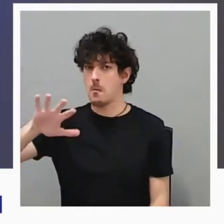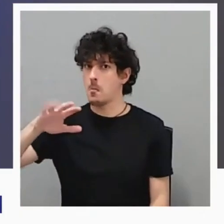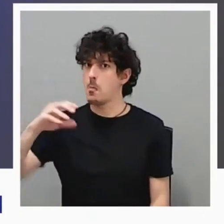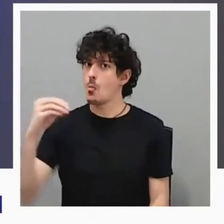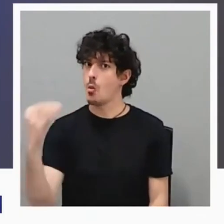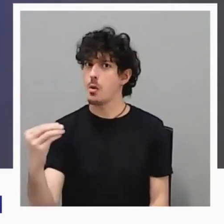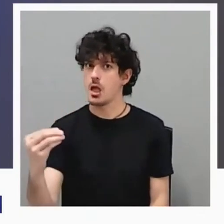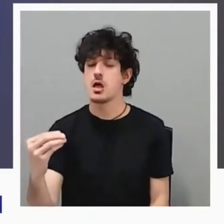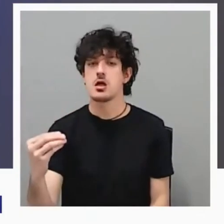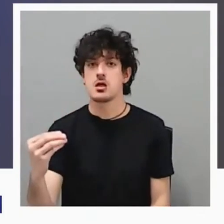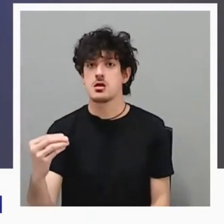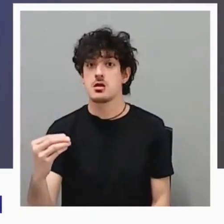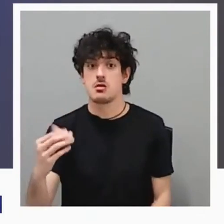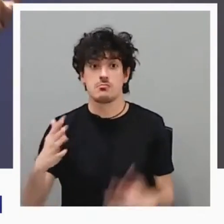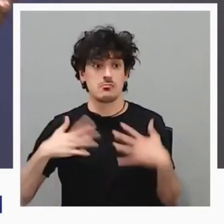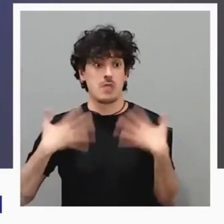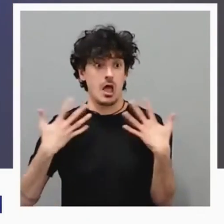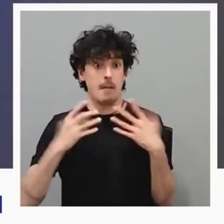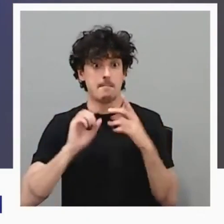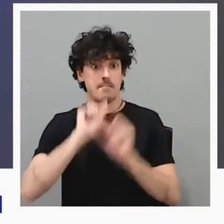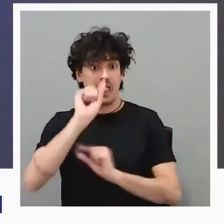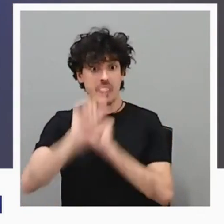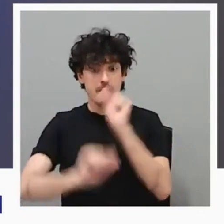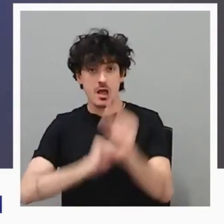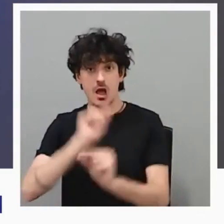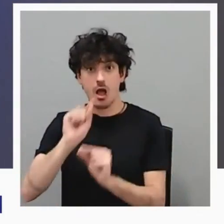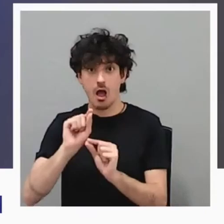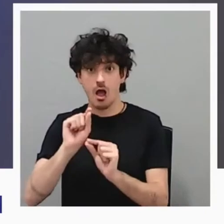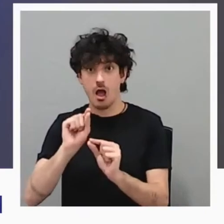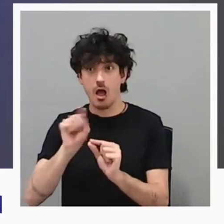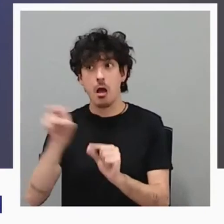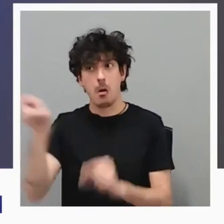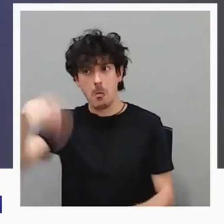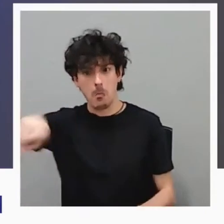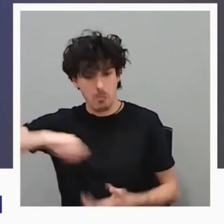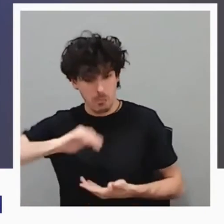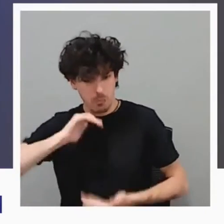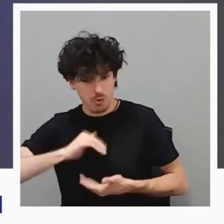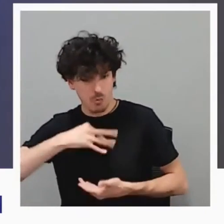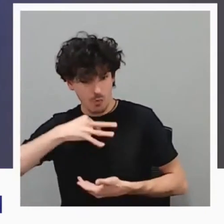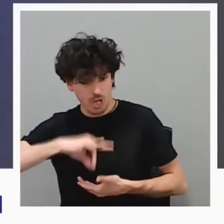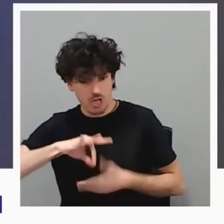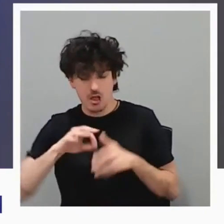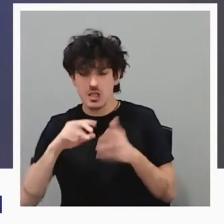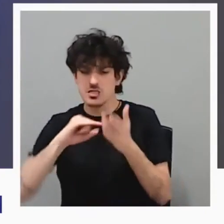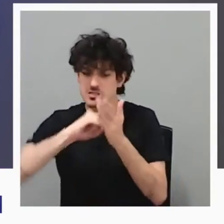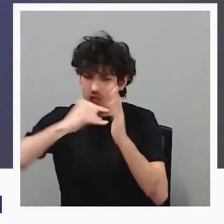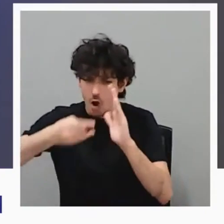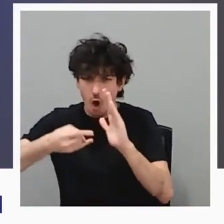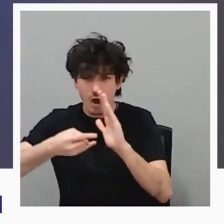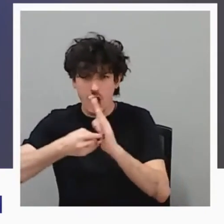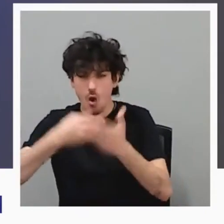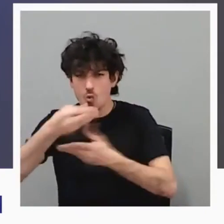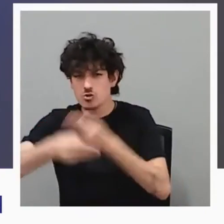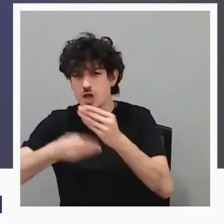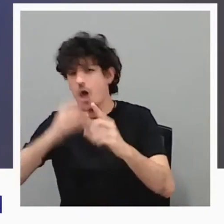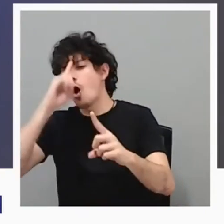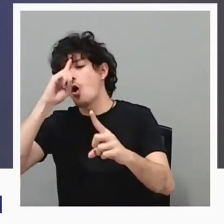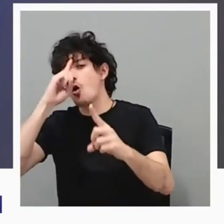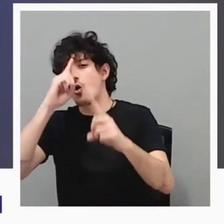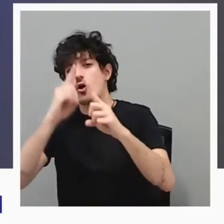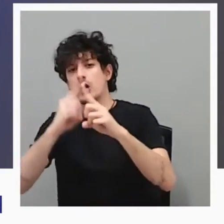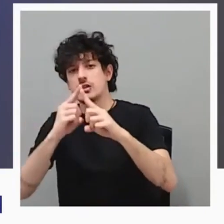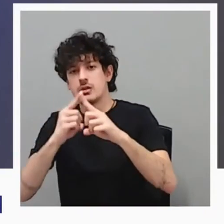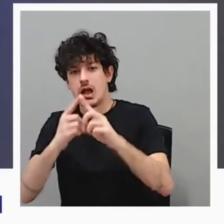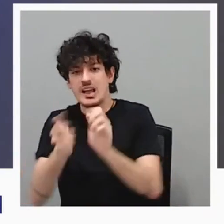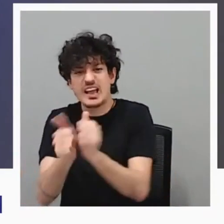y son capaces de utilizar la tecnología, a pesar de estar en la India, para facilitar la concesión de microcréditos